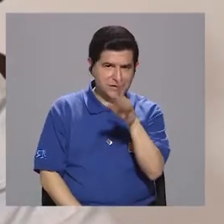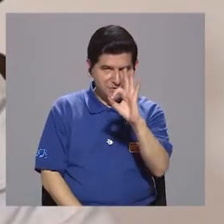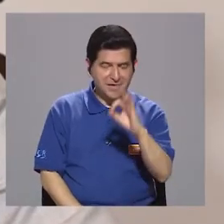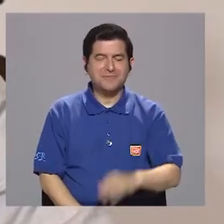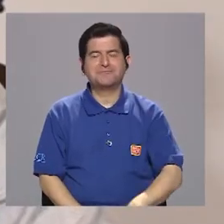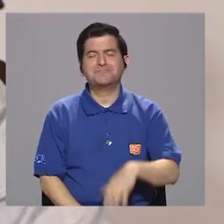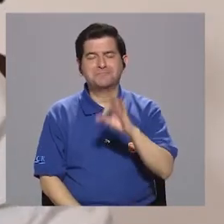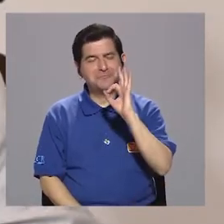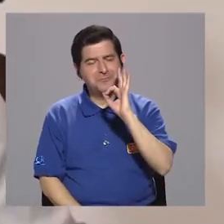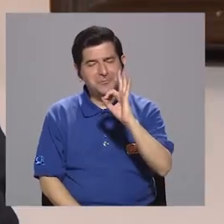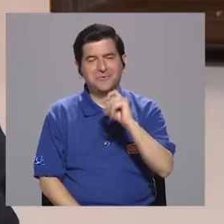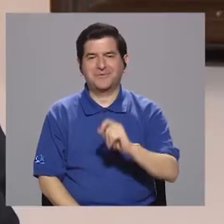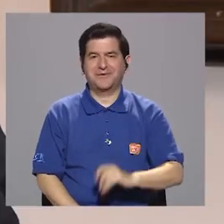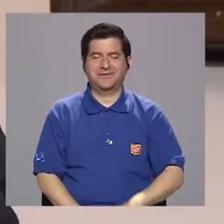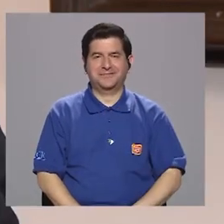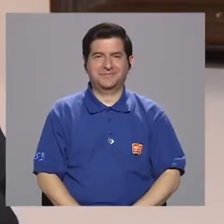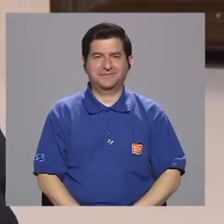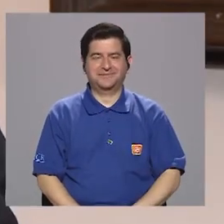Rogelio? Muy bien.